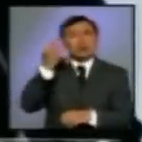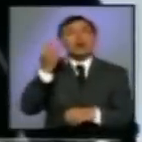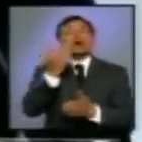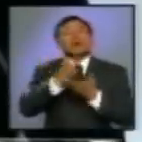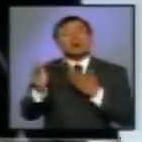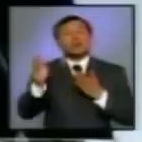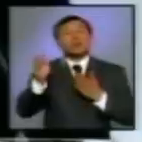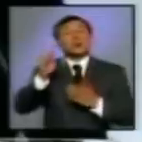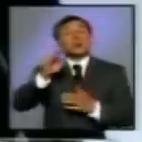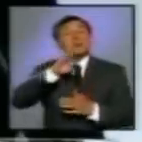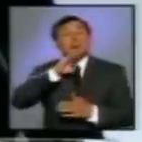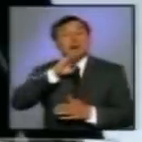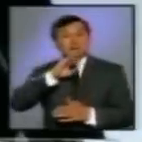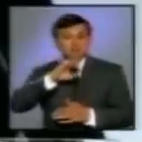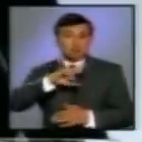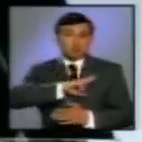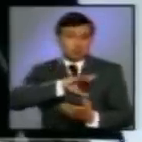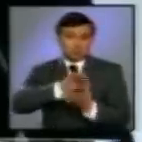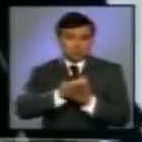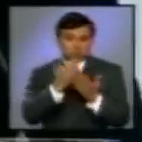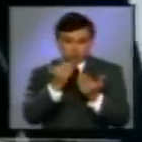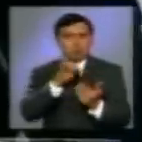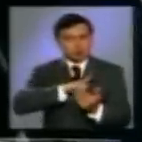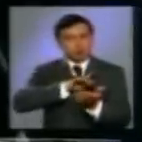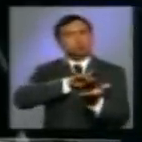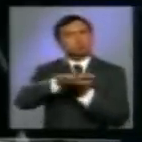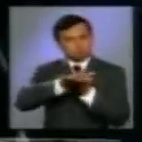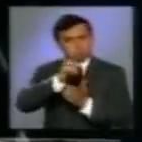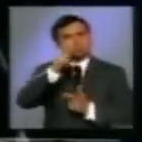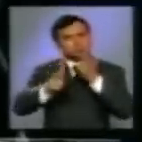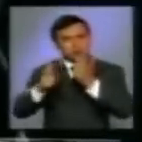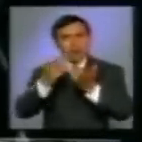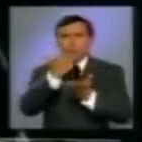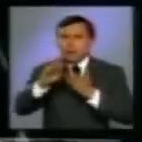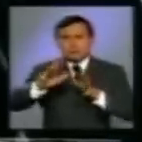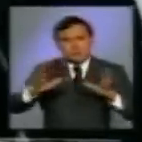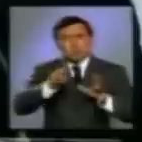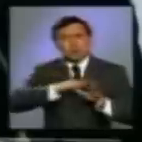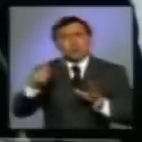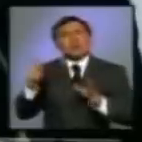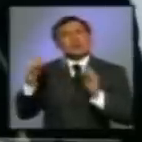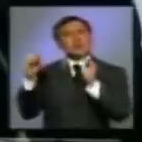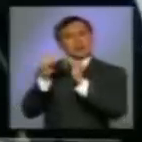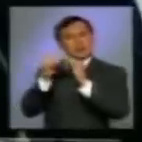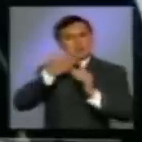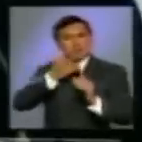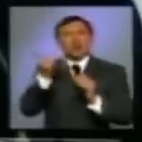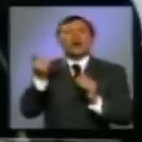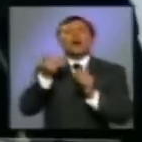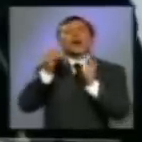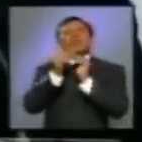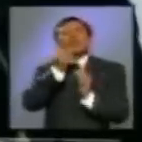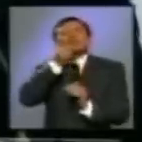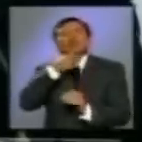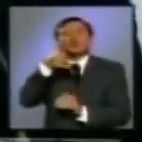solteras, es impulsar la construcción de viviendas buenas, no los huevitos que hacen, viviendas que se